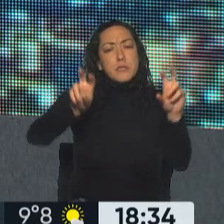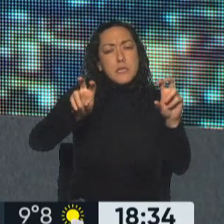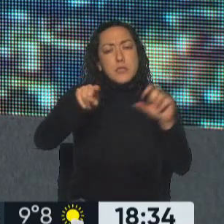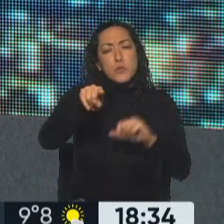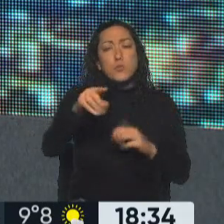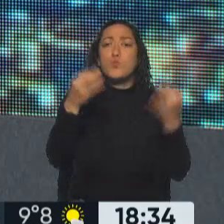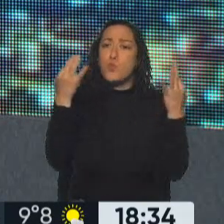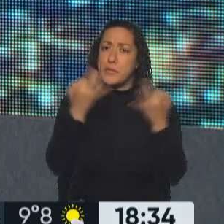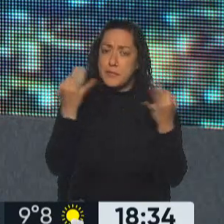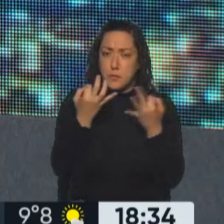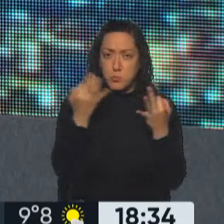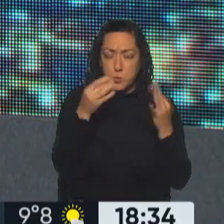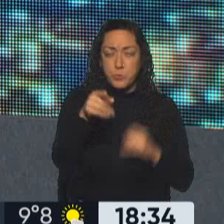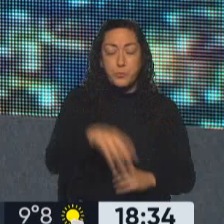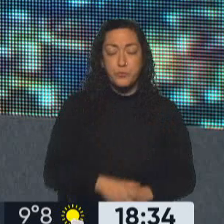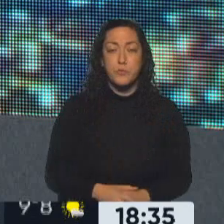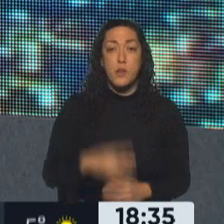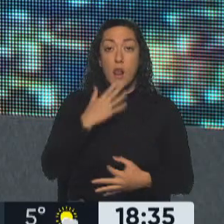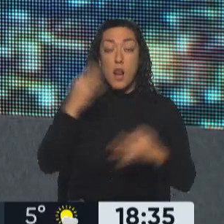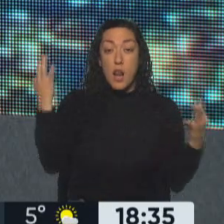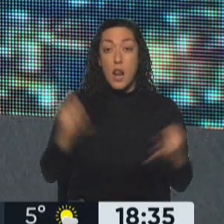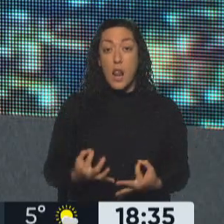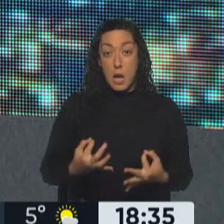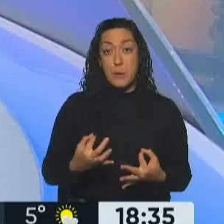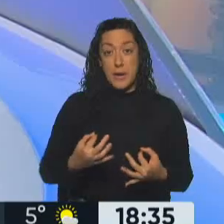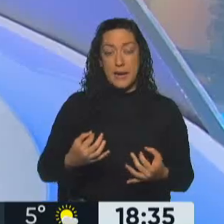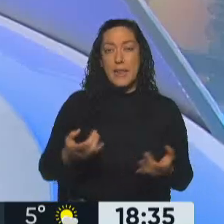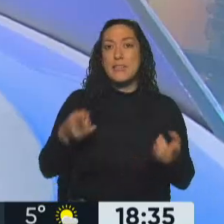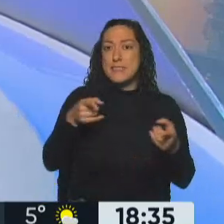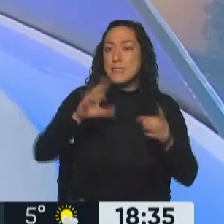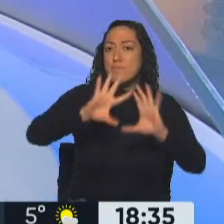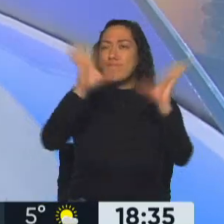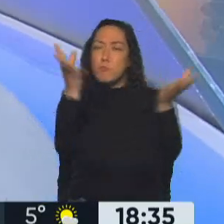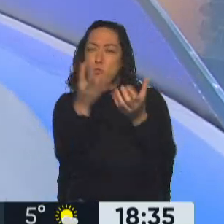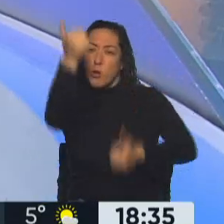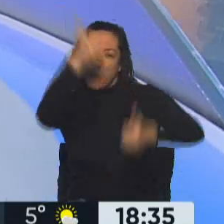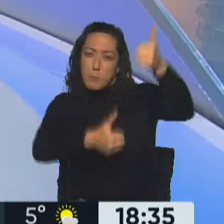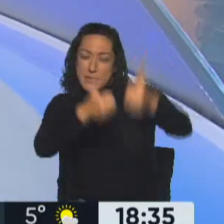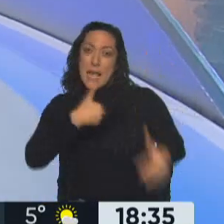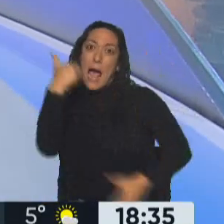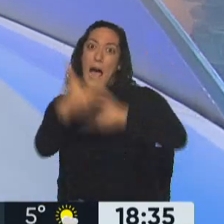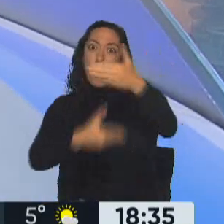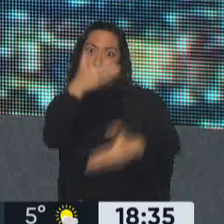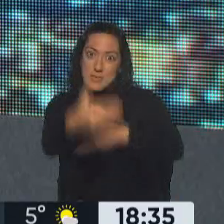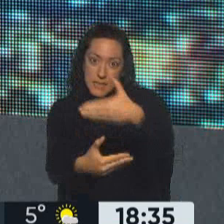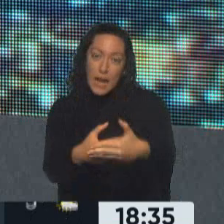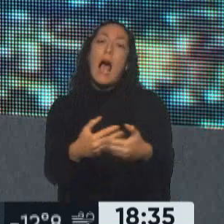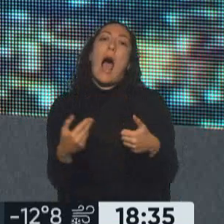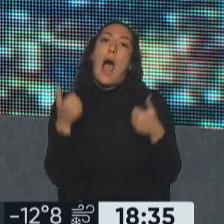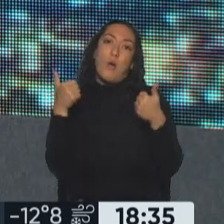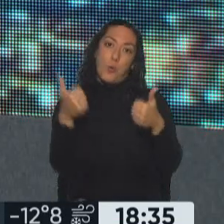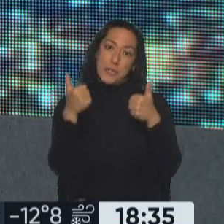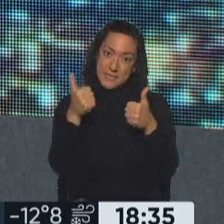está bueno y la verdad que avanzar en ese terreno, en un mundo tan competitivo tecnológicamente, nos pone en un